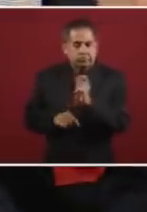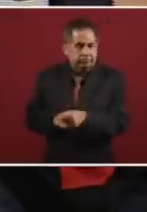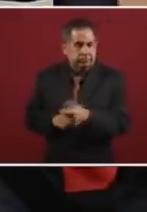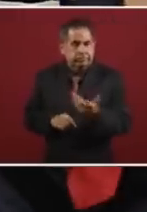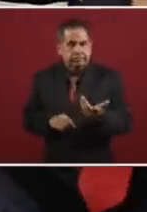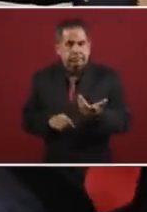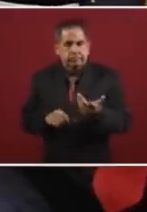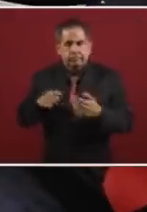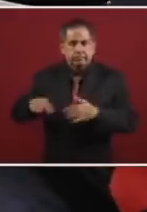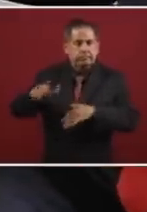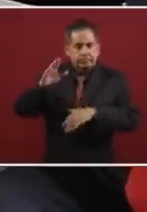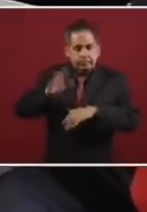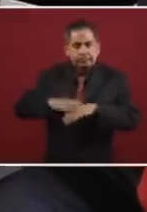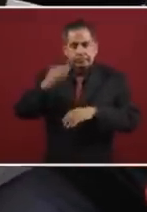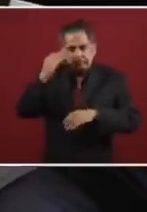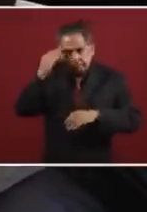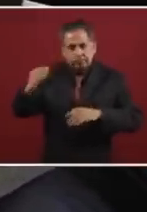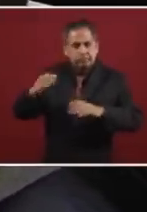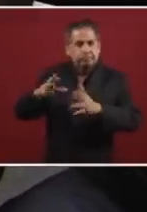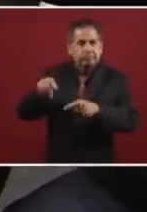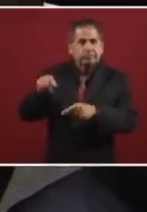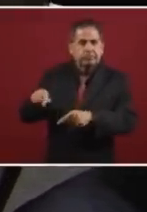y estén más tiempo